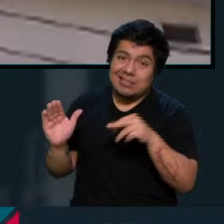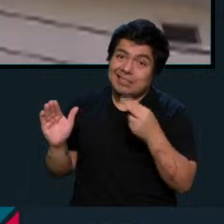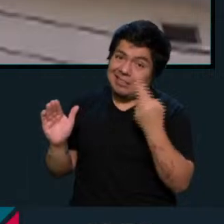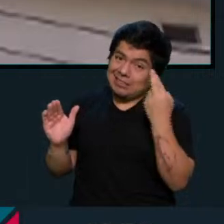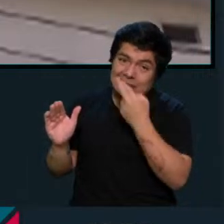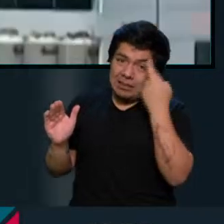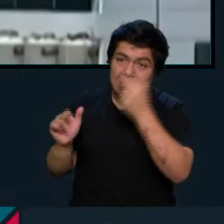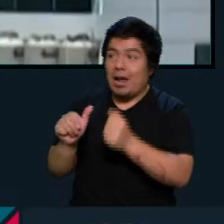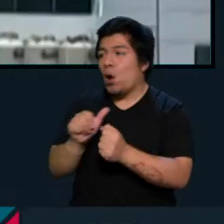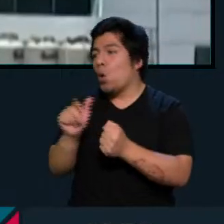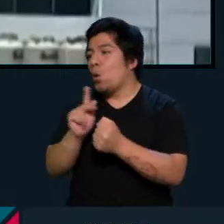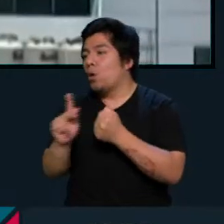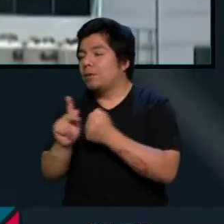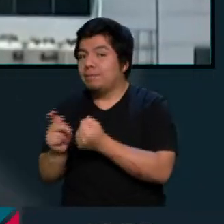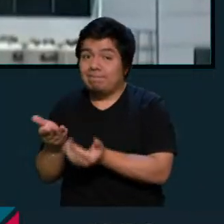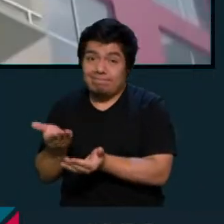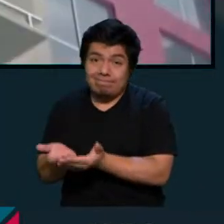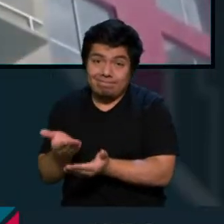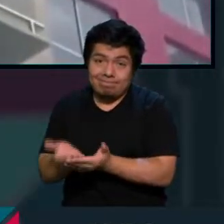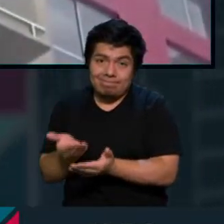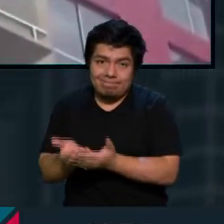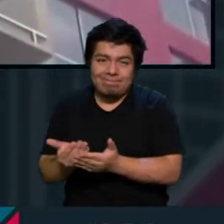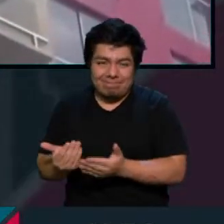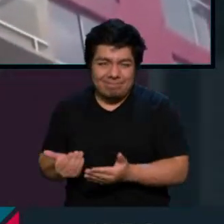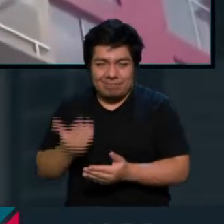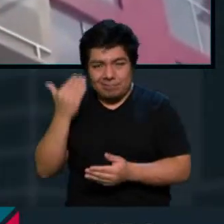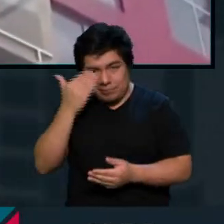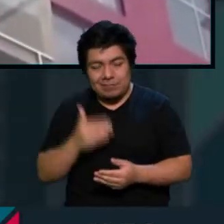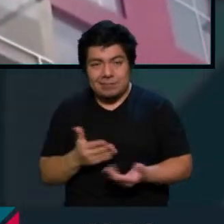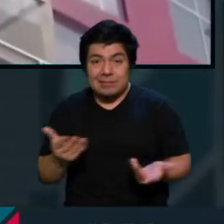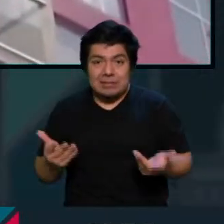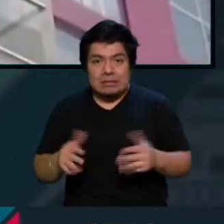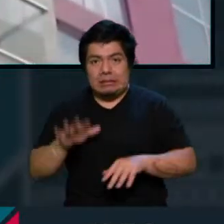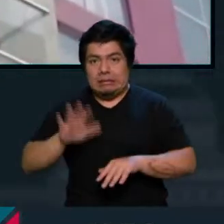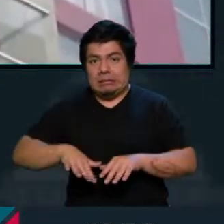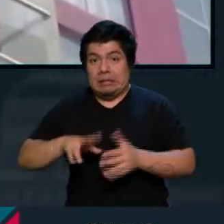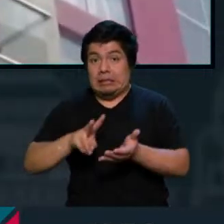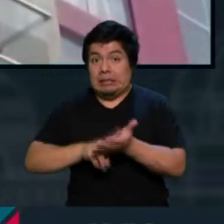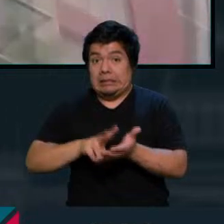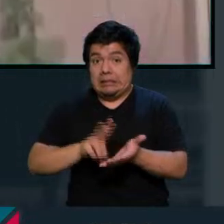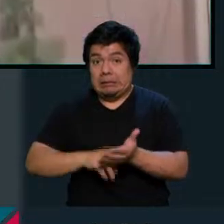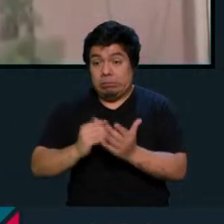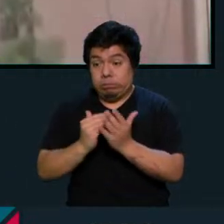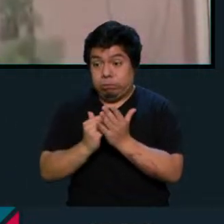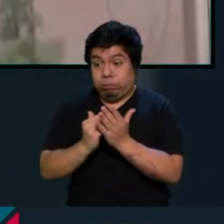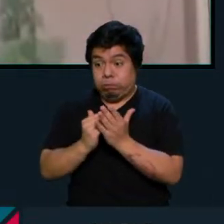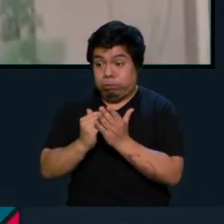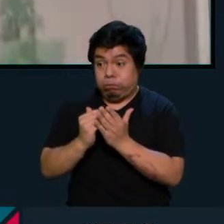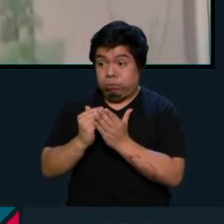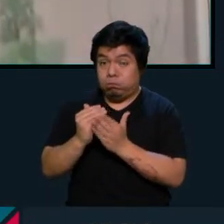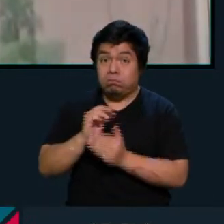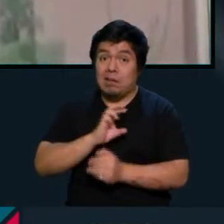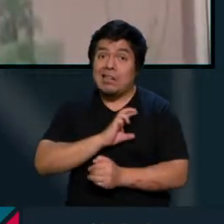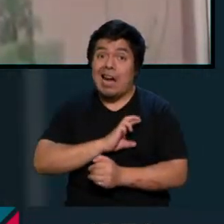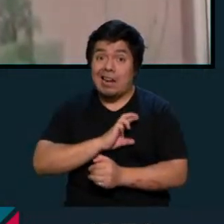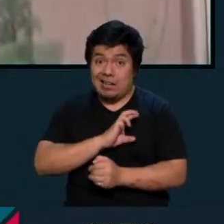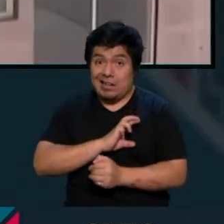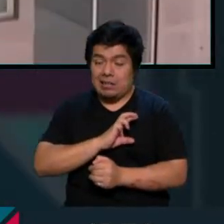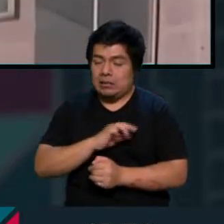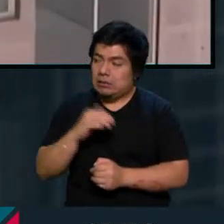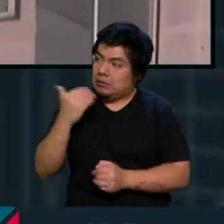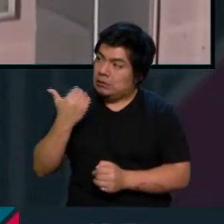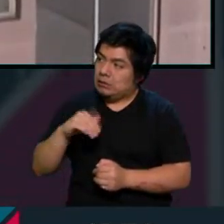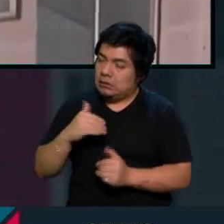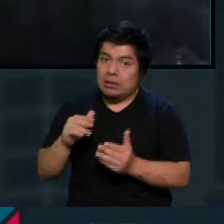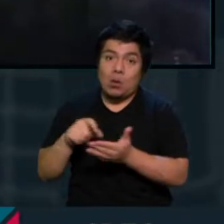ha comprobado en otros países que, como decías en un inicio, llegan a incrementar los precios de la vivienda en renta y